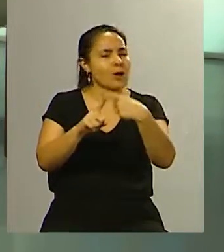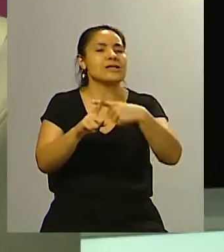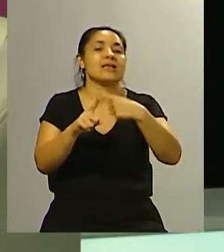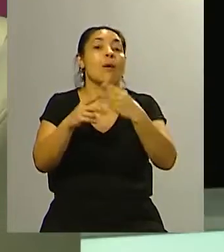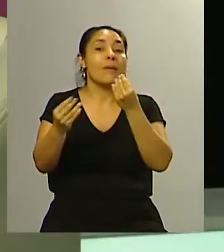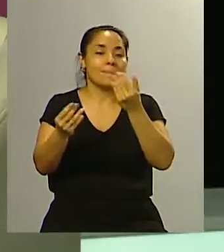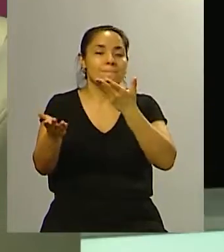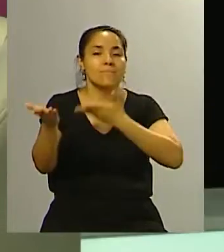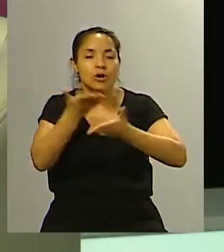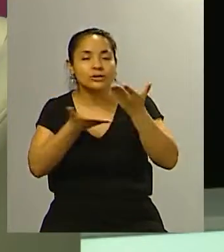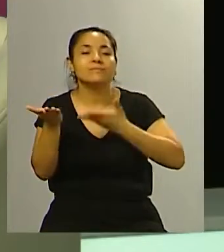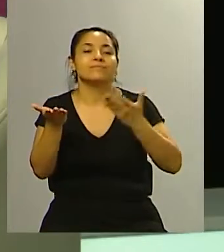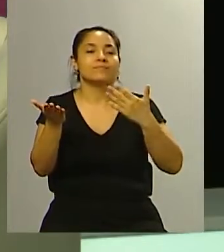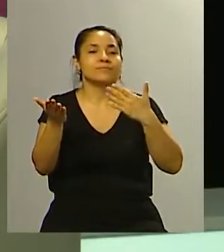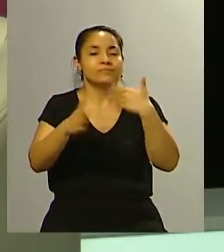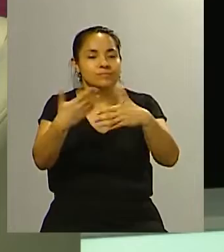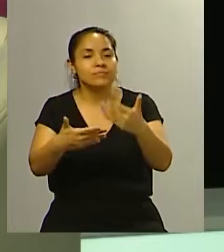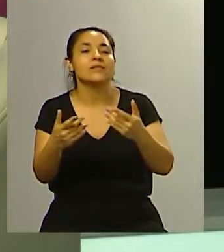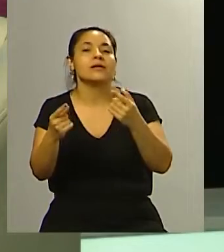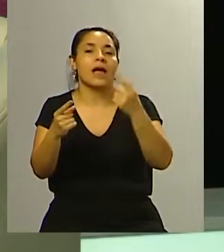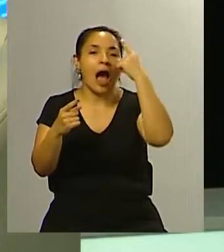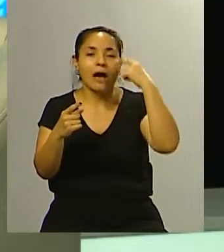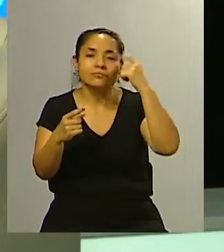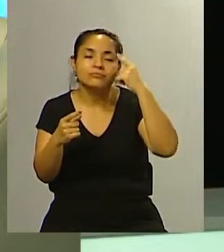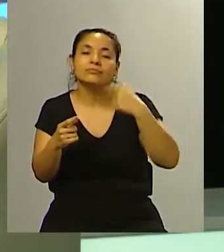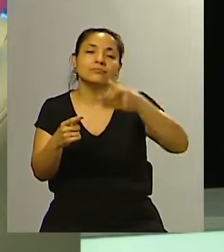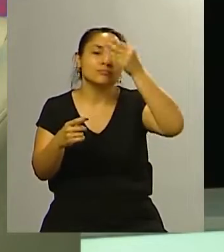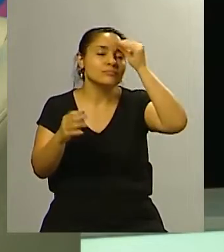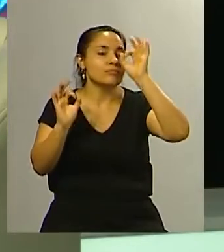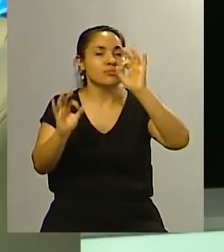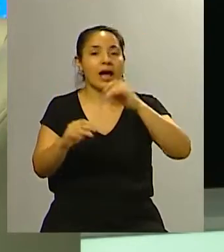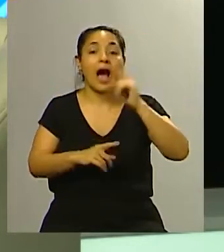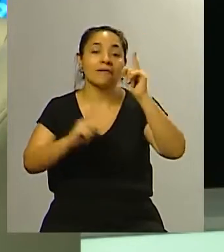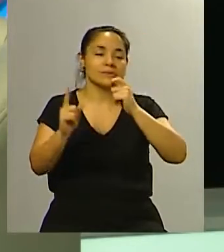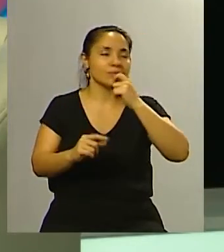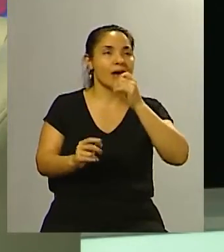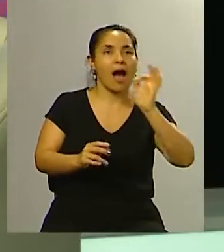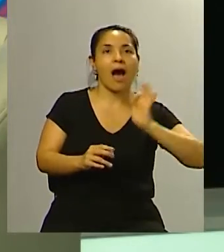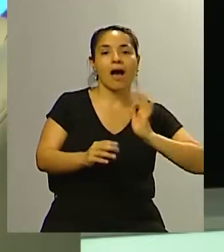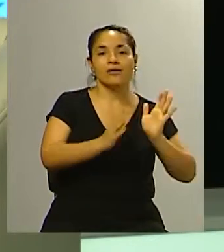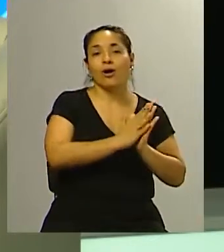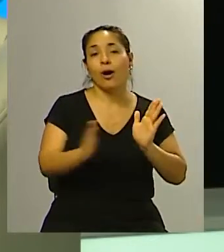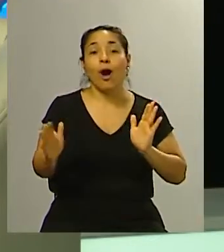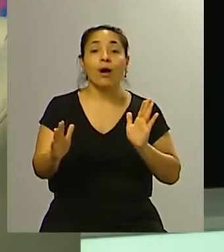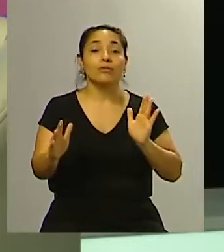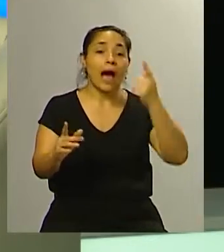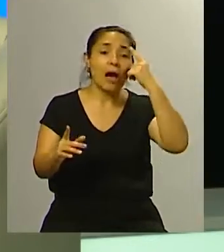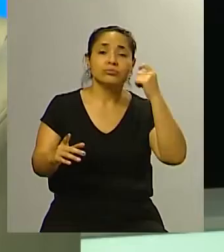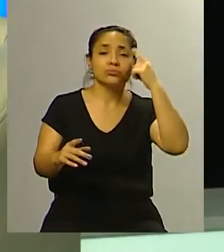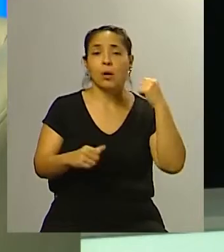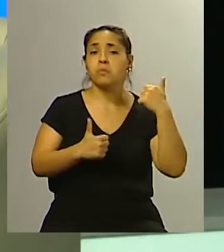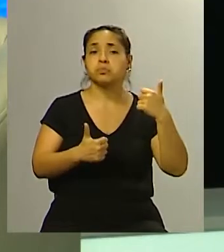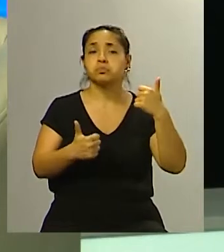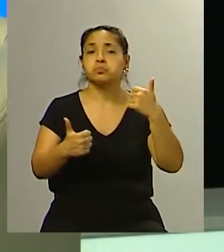que las integraciones sean significativas, porque a veces tenemos un año muy bueno en términos de aprendizajes,